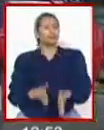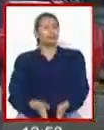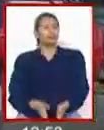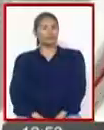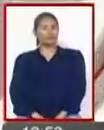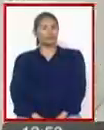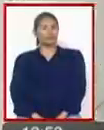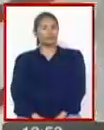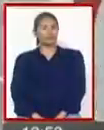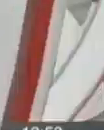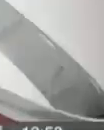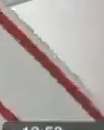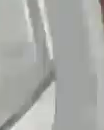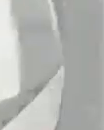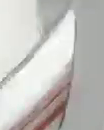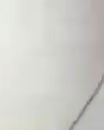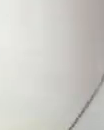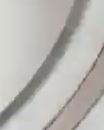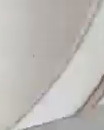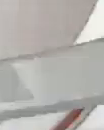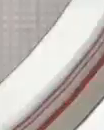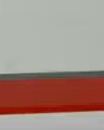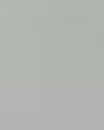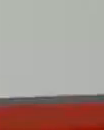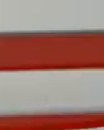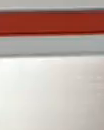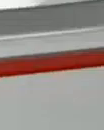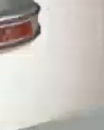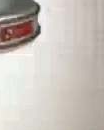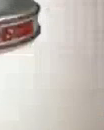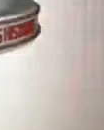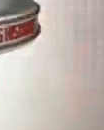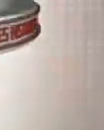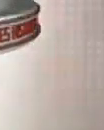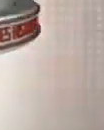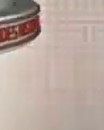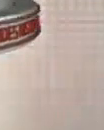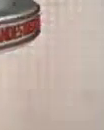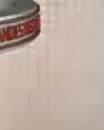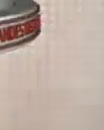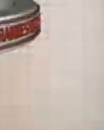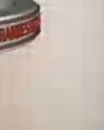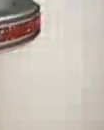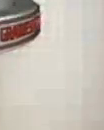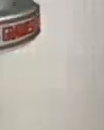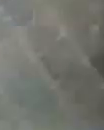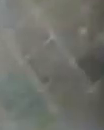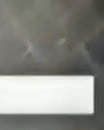atracadores. En instantes, en Al Día.